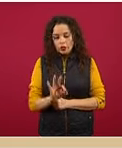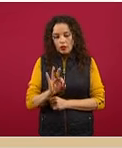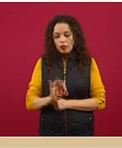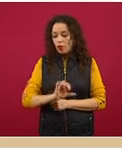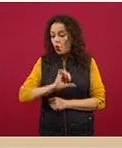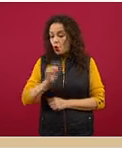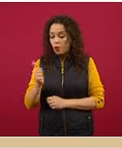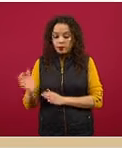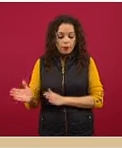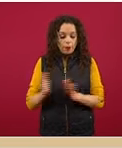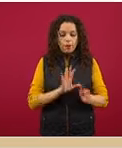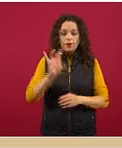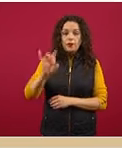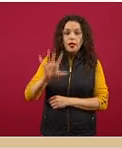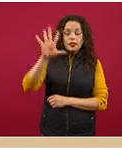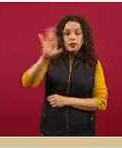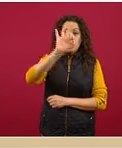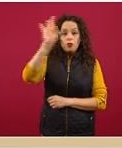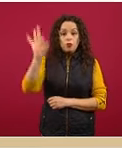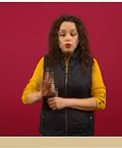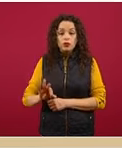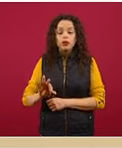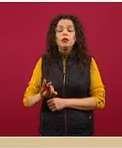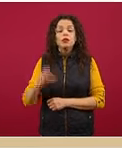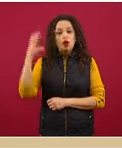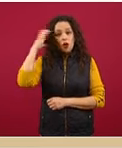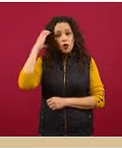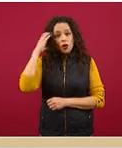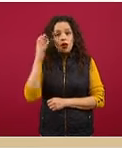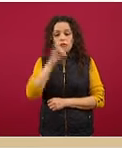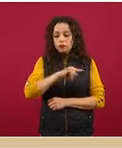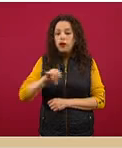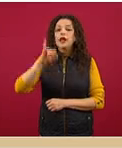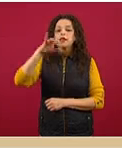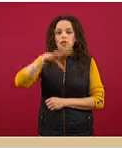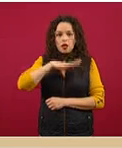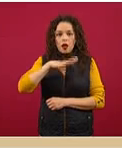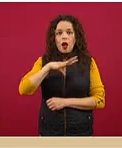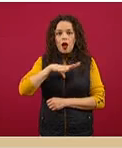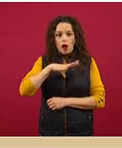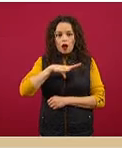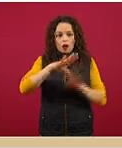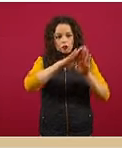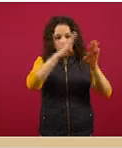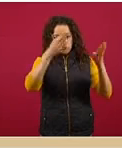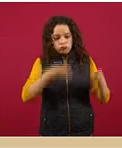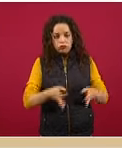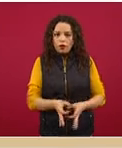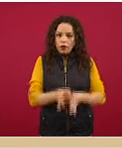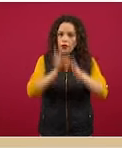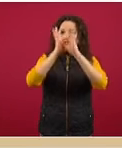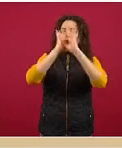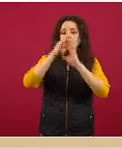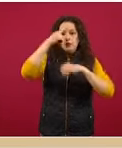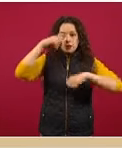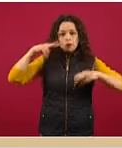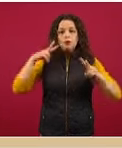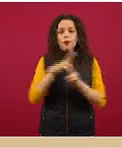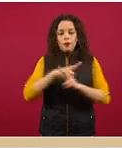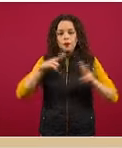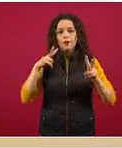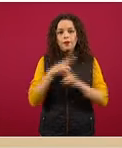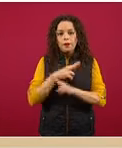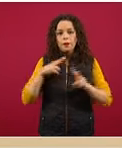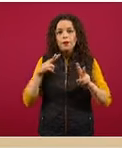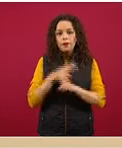del 35% de las camas que sí cuentan con un ventilador mecánico, un respirador mecánico para